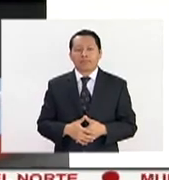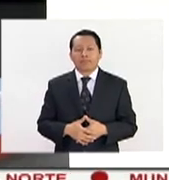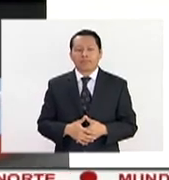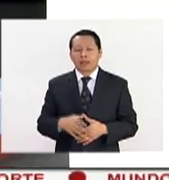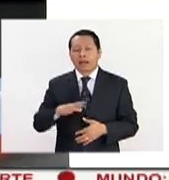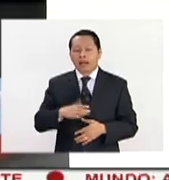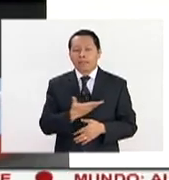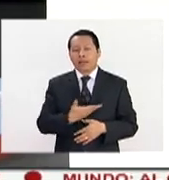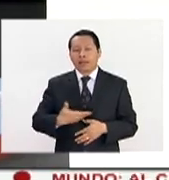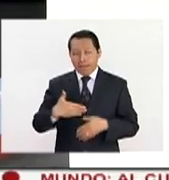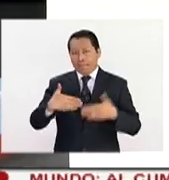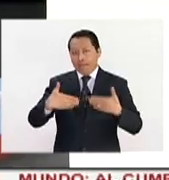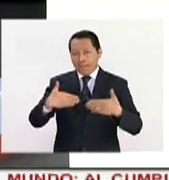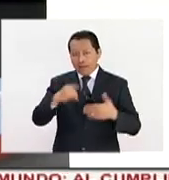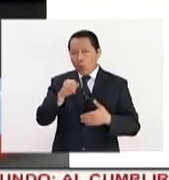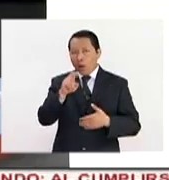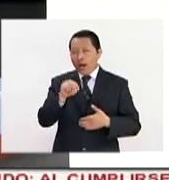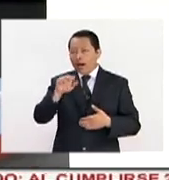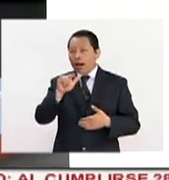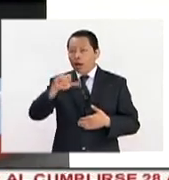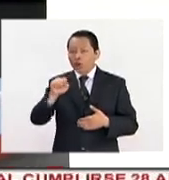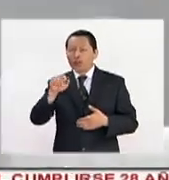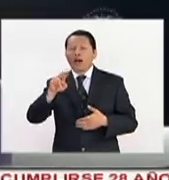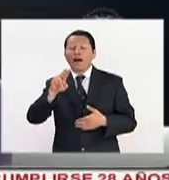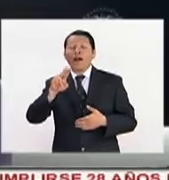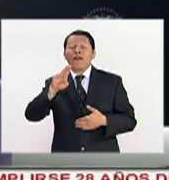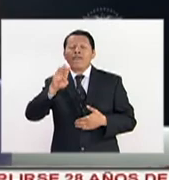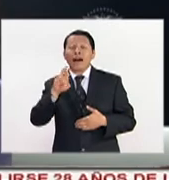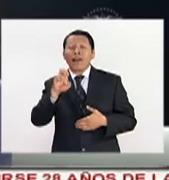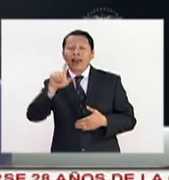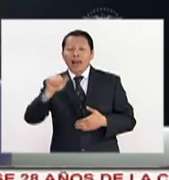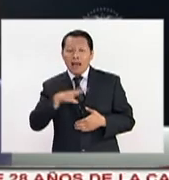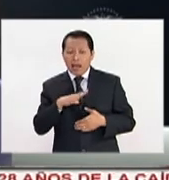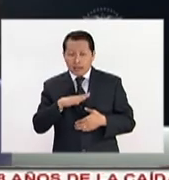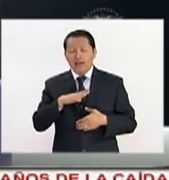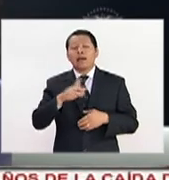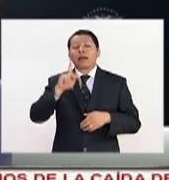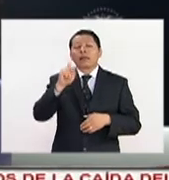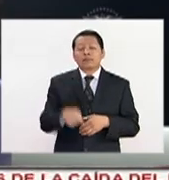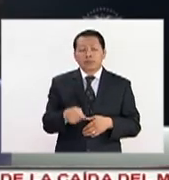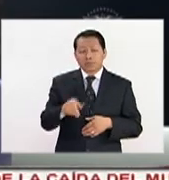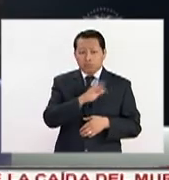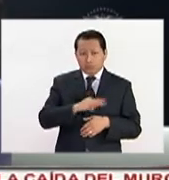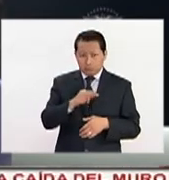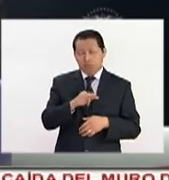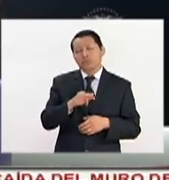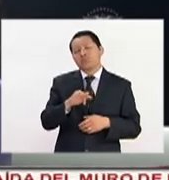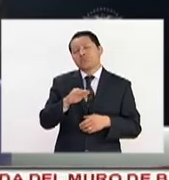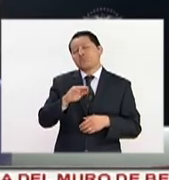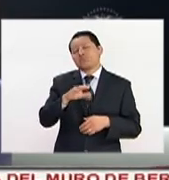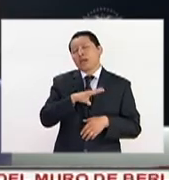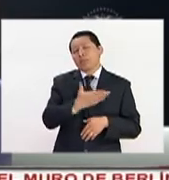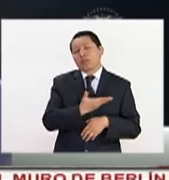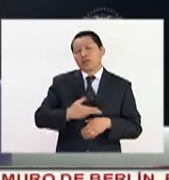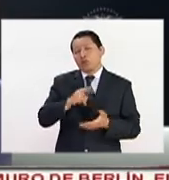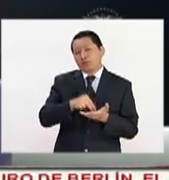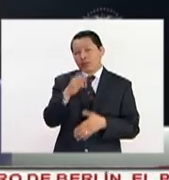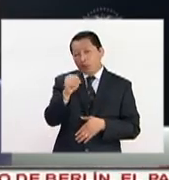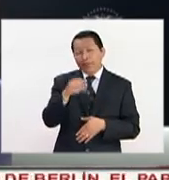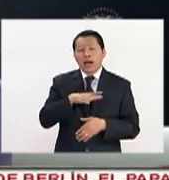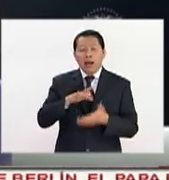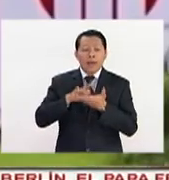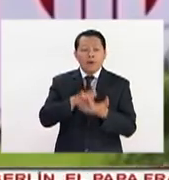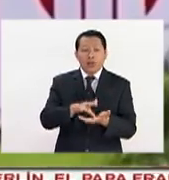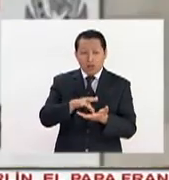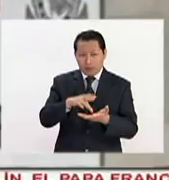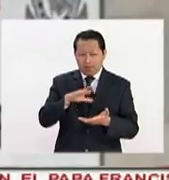El presidente de Panamá, Juan Carlos Varela, reconoció que durante su campaña a la vicepresidencia del país en 2009 recibió aportes de la